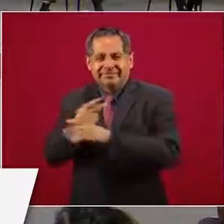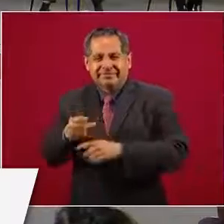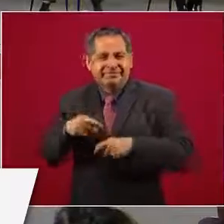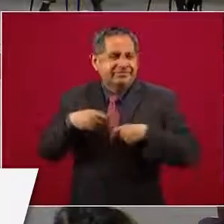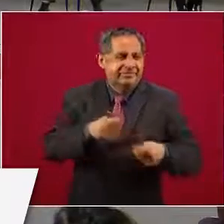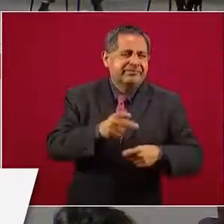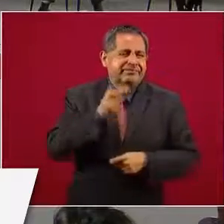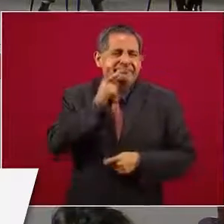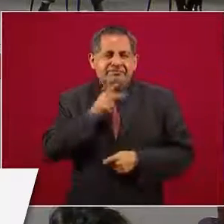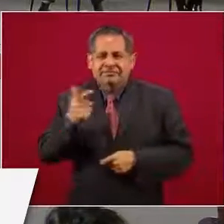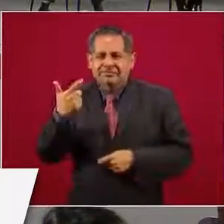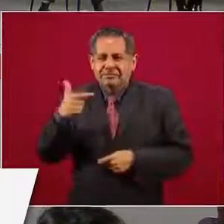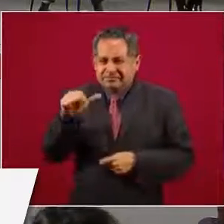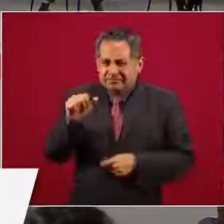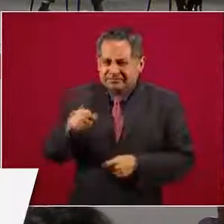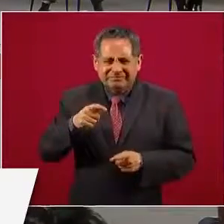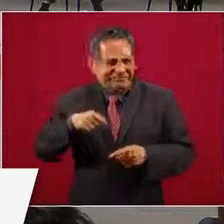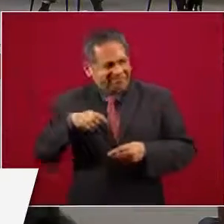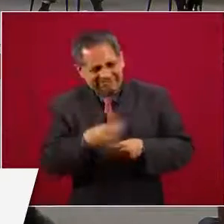Petróleo, gas.